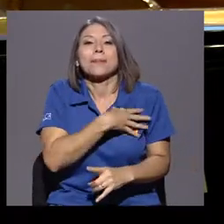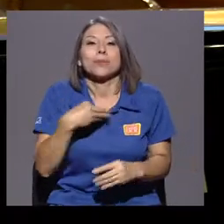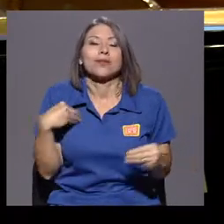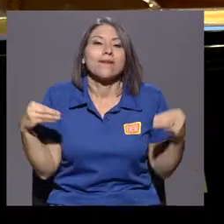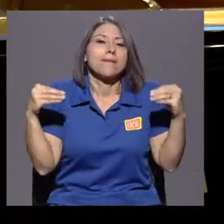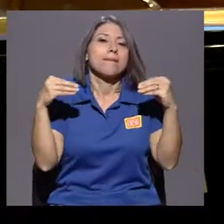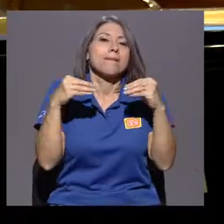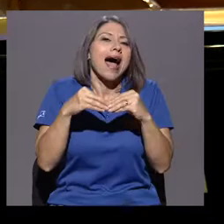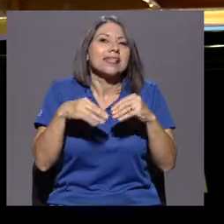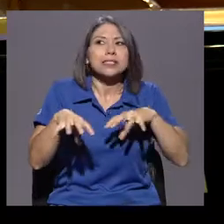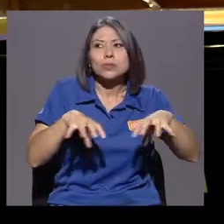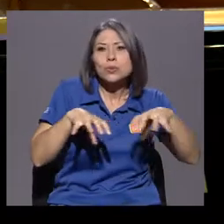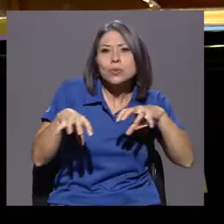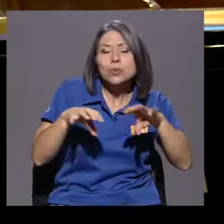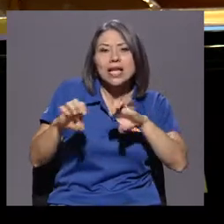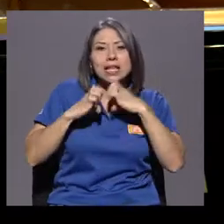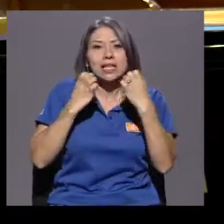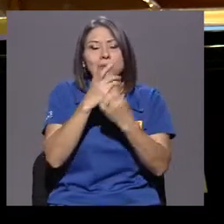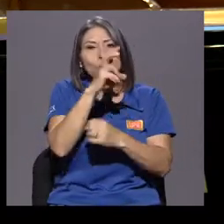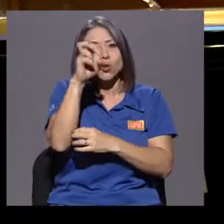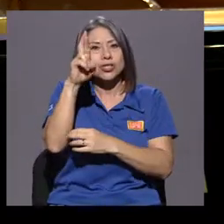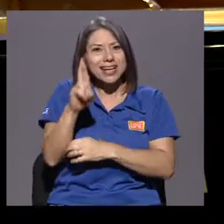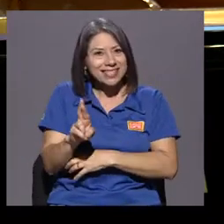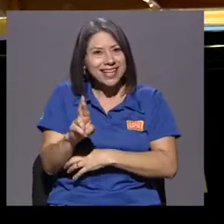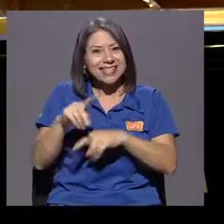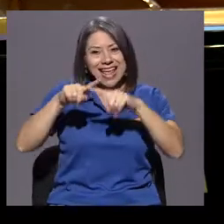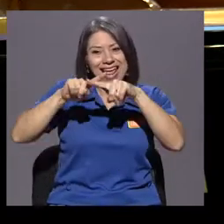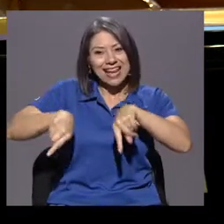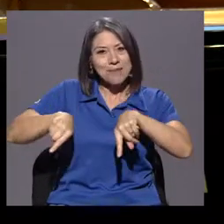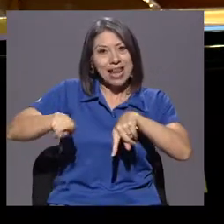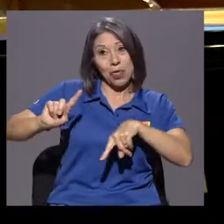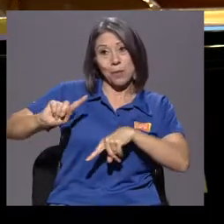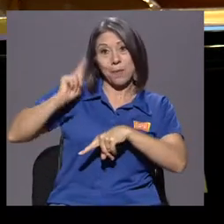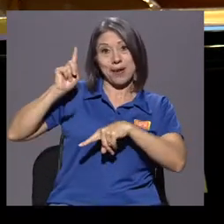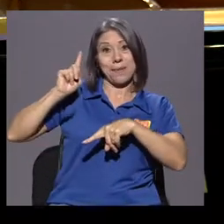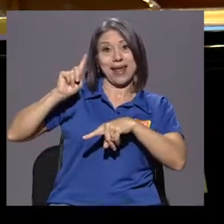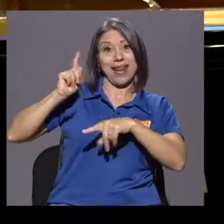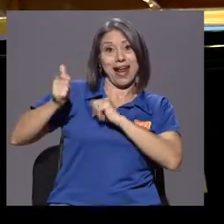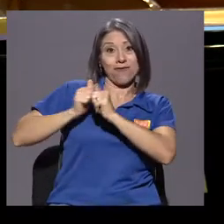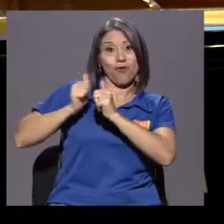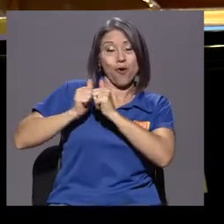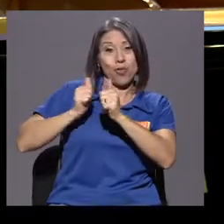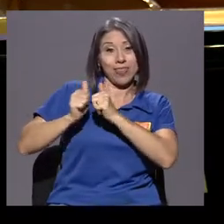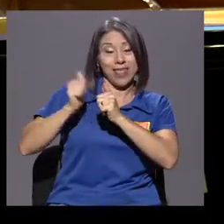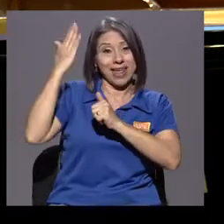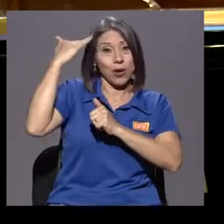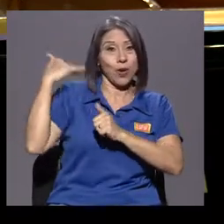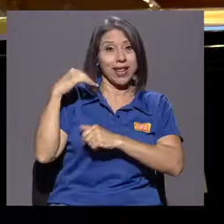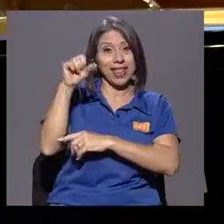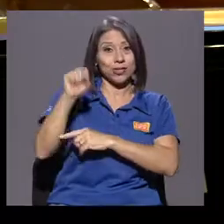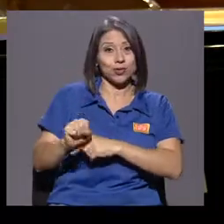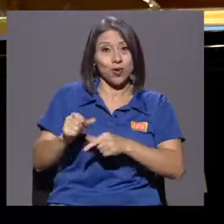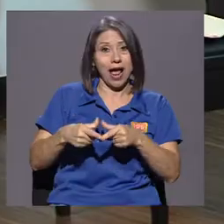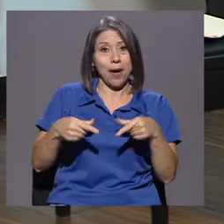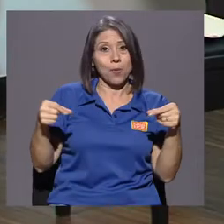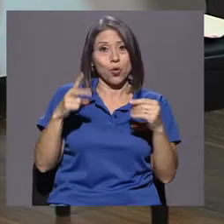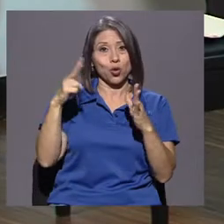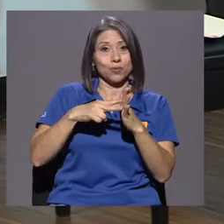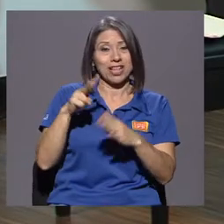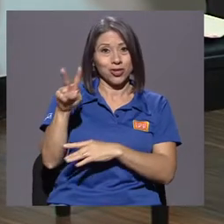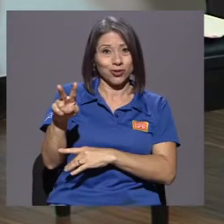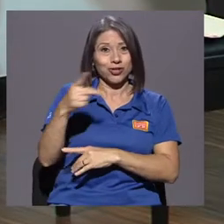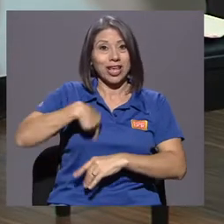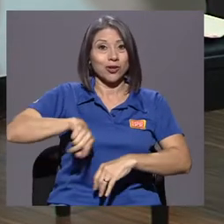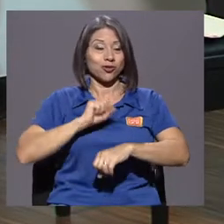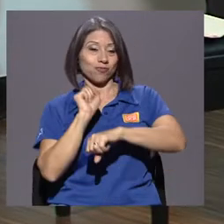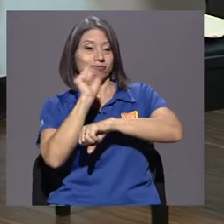del equipo costarricense eliminado en primera ronda que participó en corea del sur-japón 2002 que le